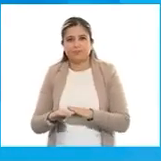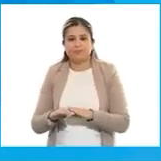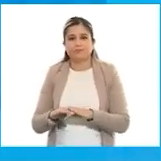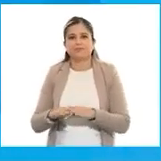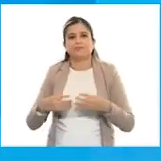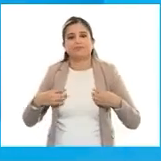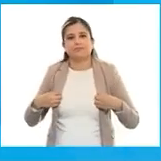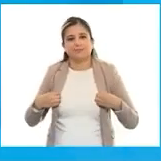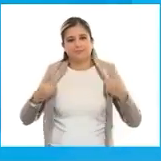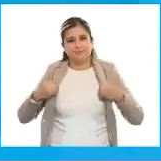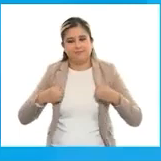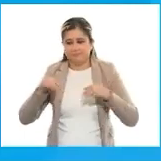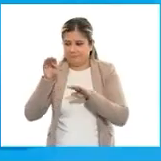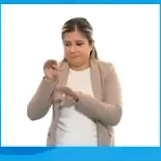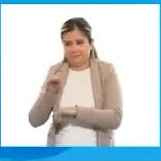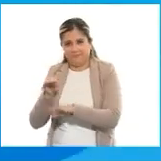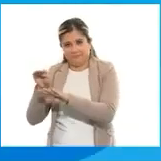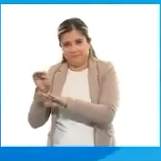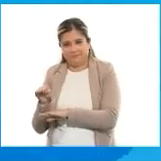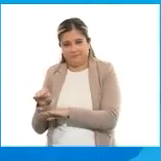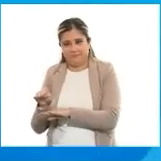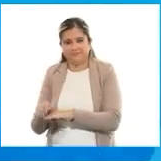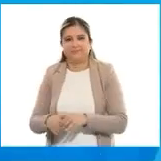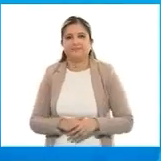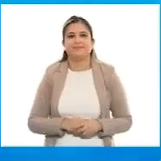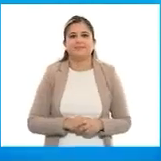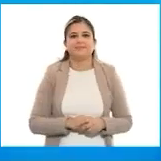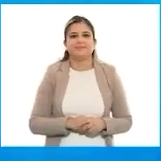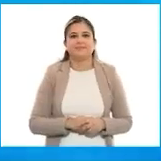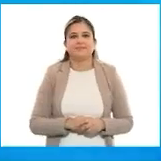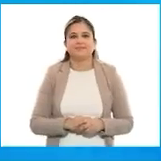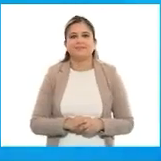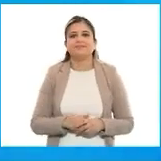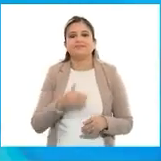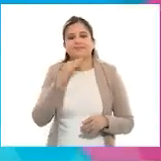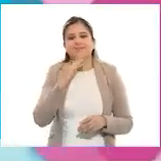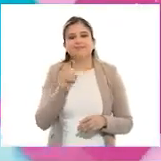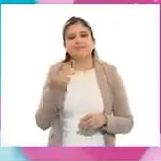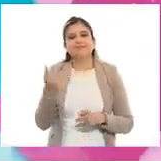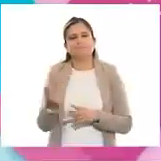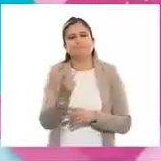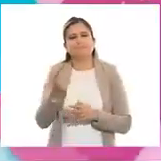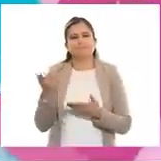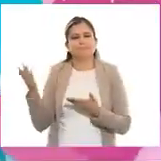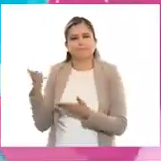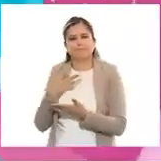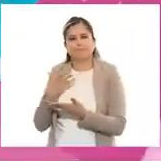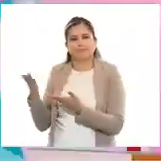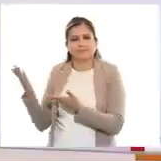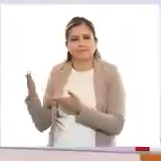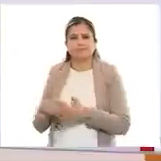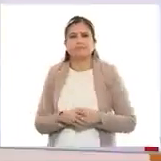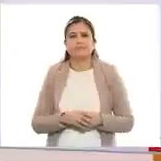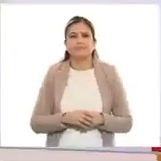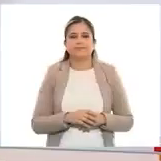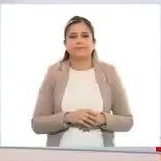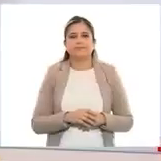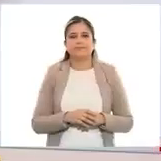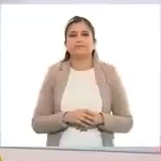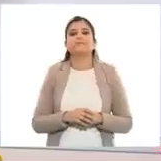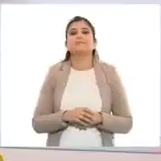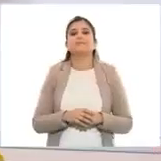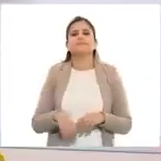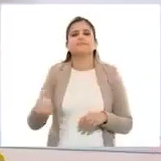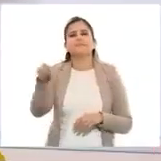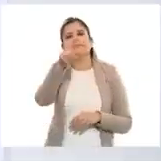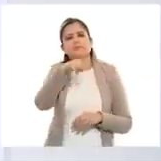la ropa. Muy bien. ¿Qué preguntas tenemos ahí, Ale? Dice, ¿tú